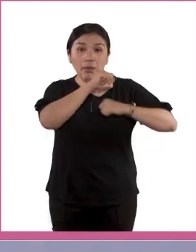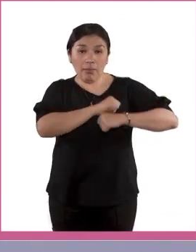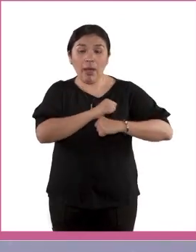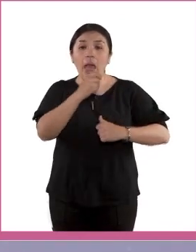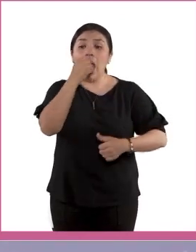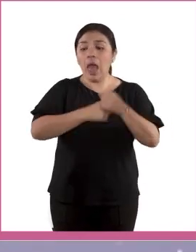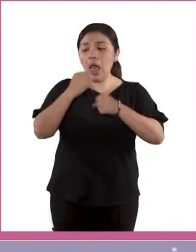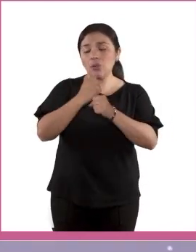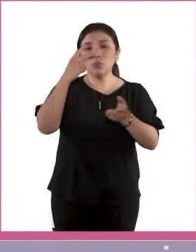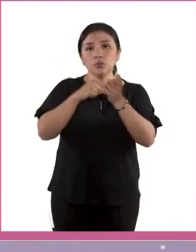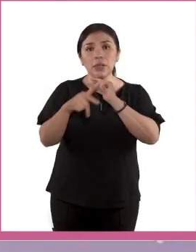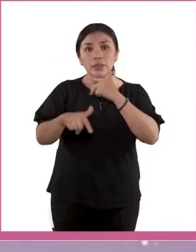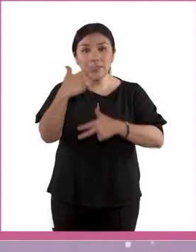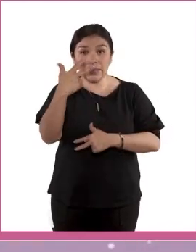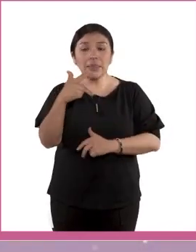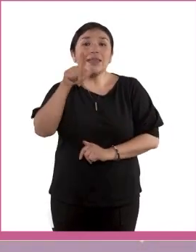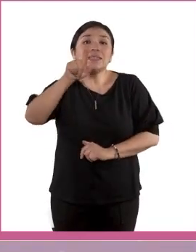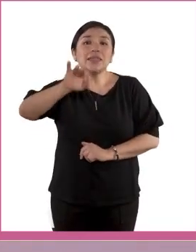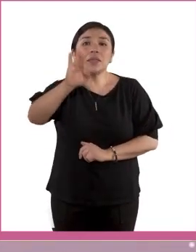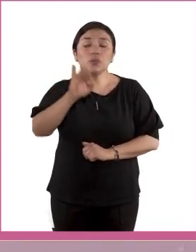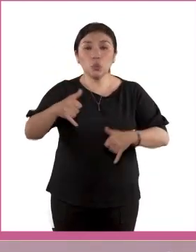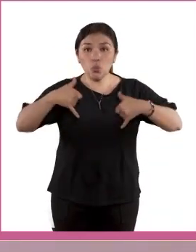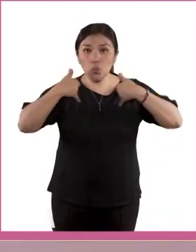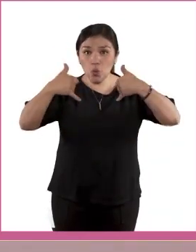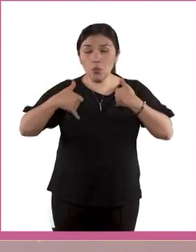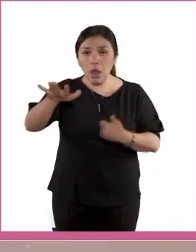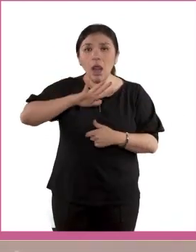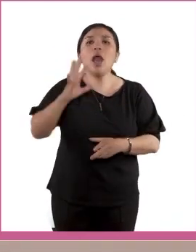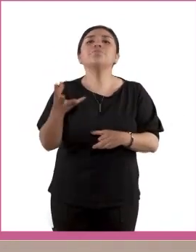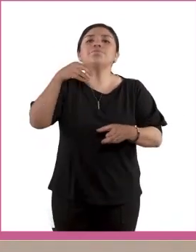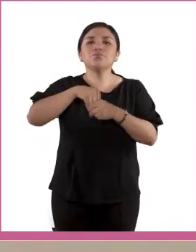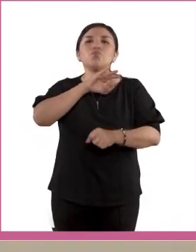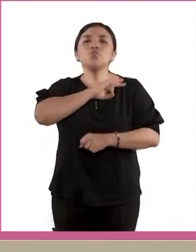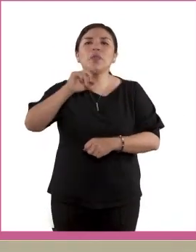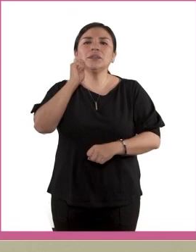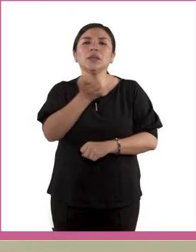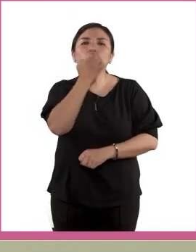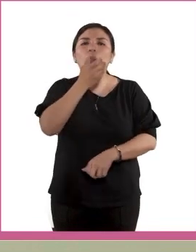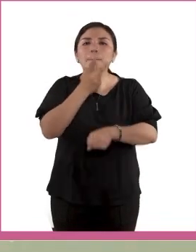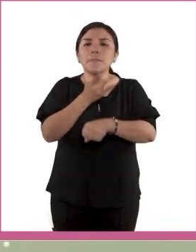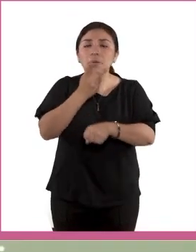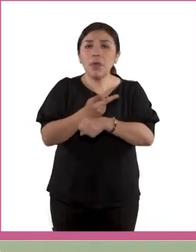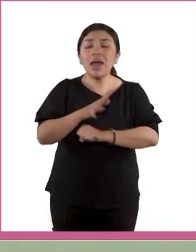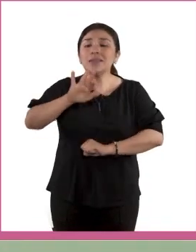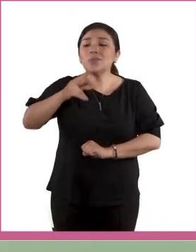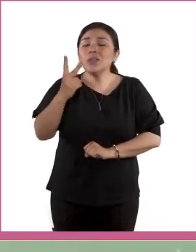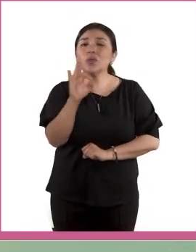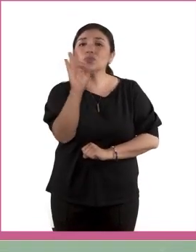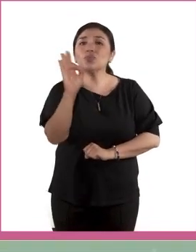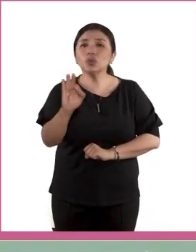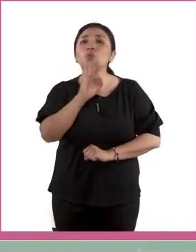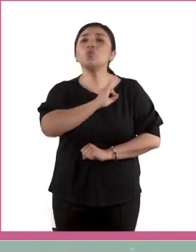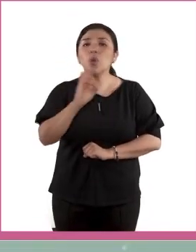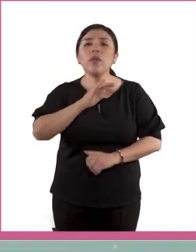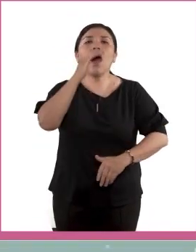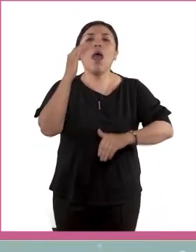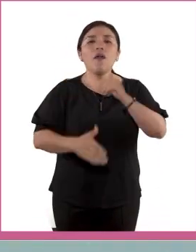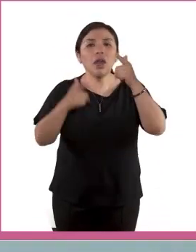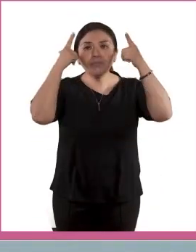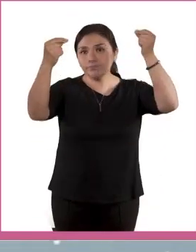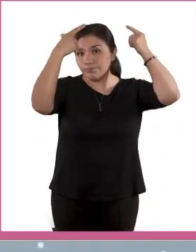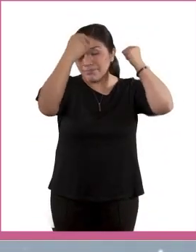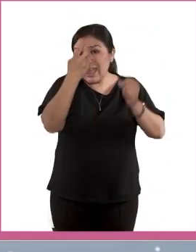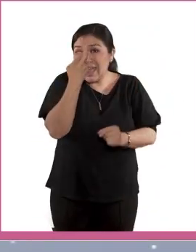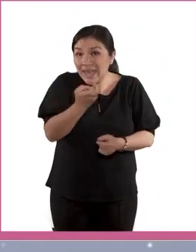SEP, en 2013, 70% de los jóvenes ingresó al bachillerato y solo el 52%